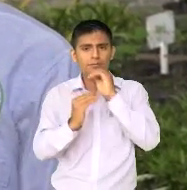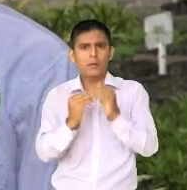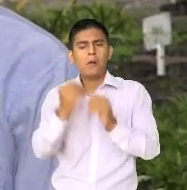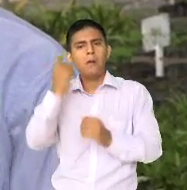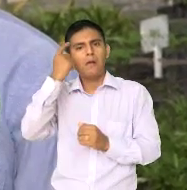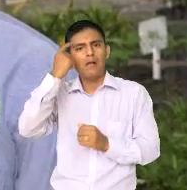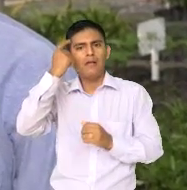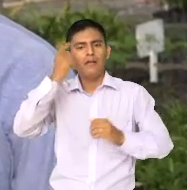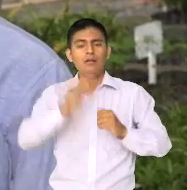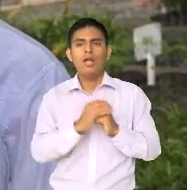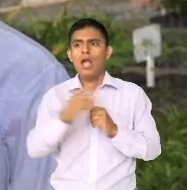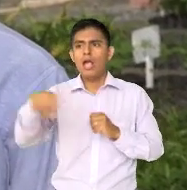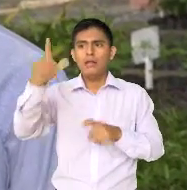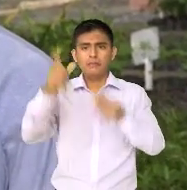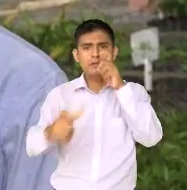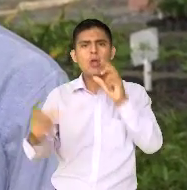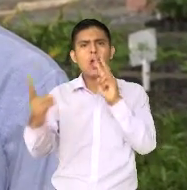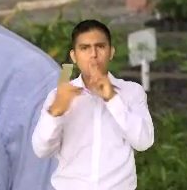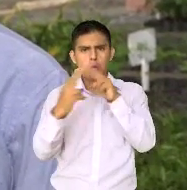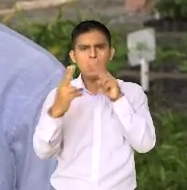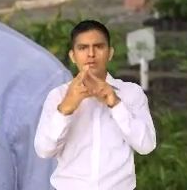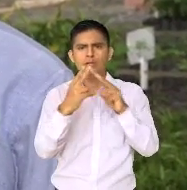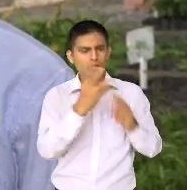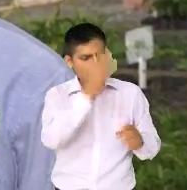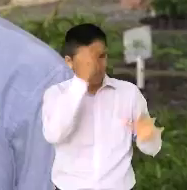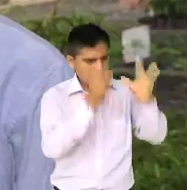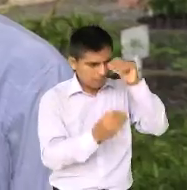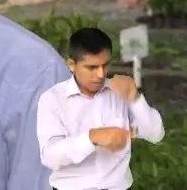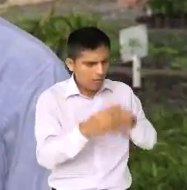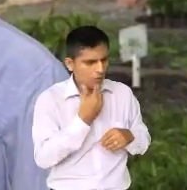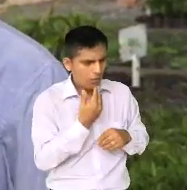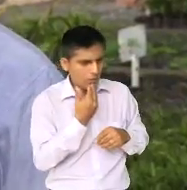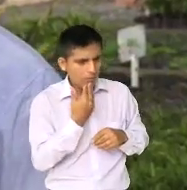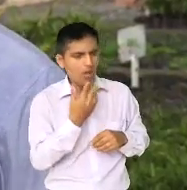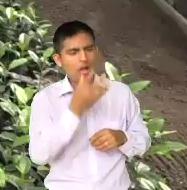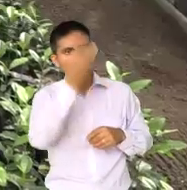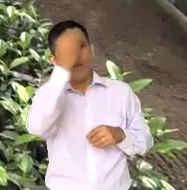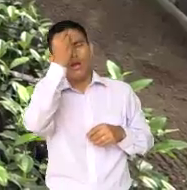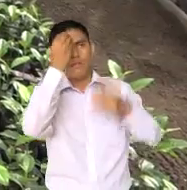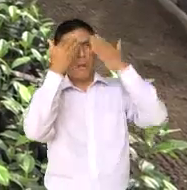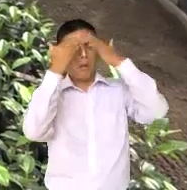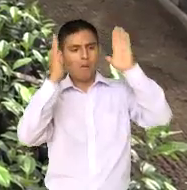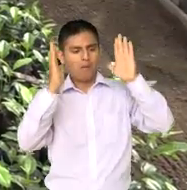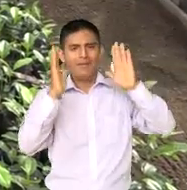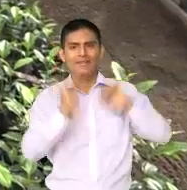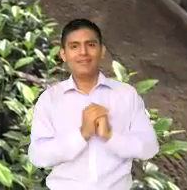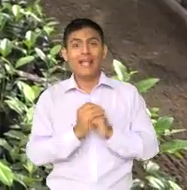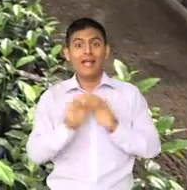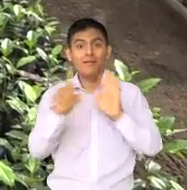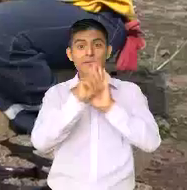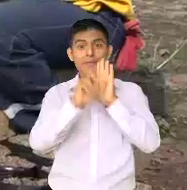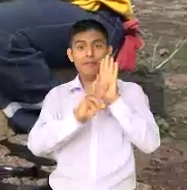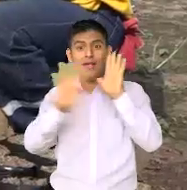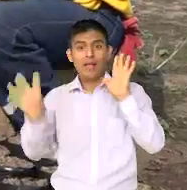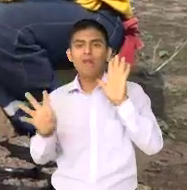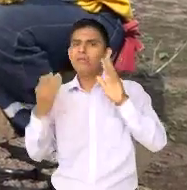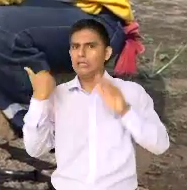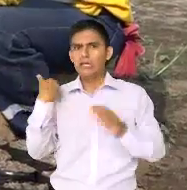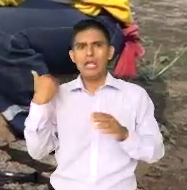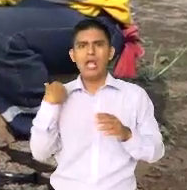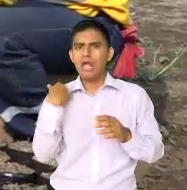manifestarnos y conozca la ciudadanía las bondades que tiene esa planta el vivero municipal cuenta con